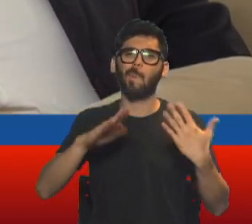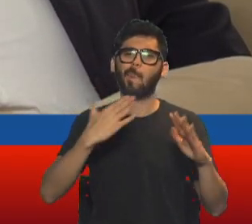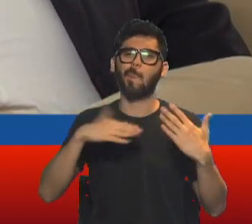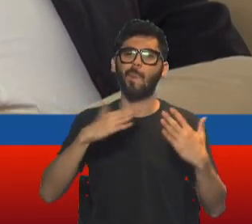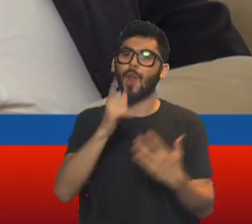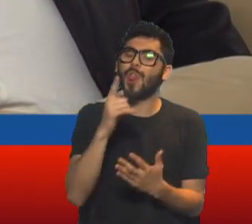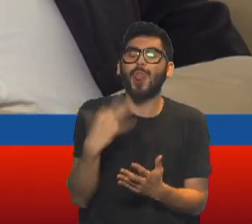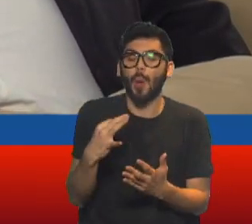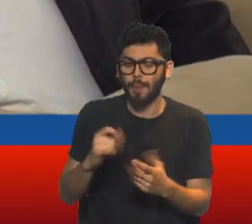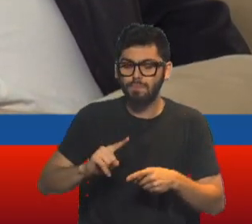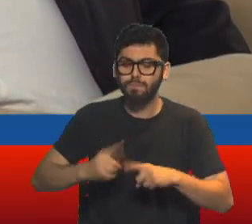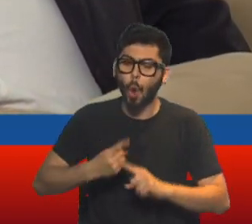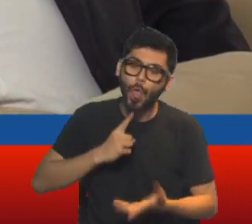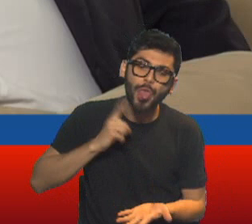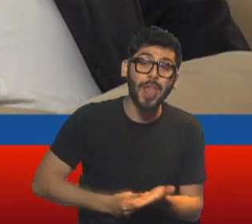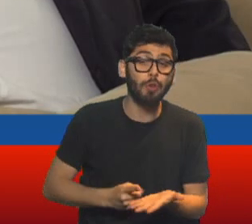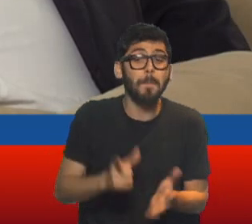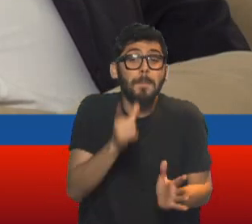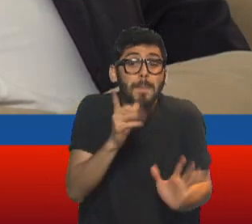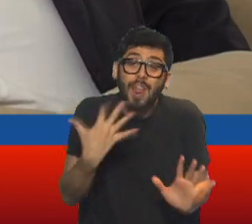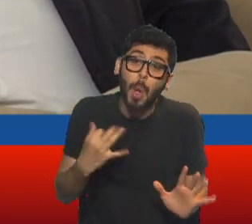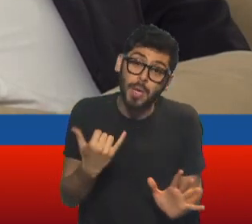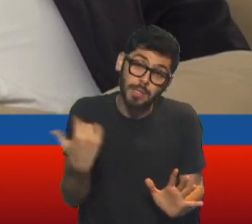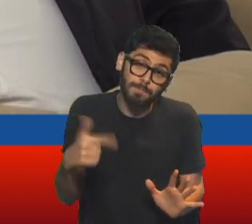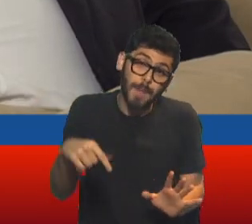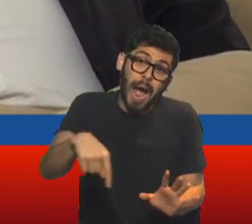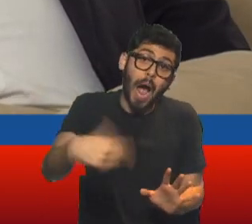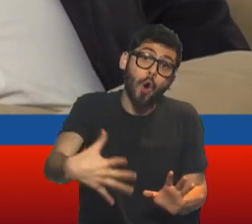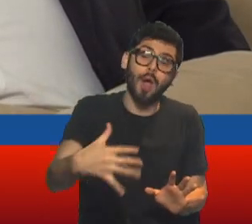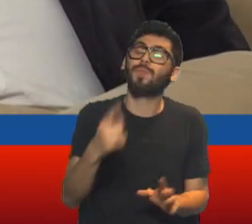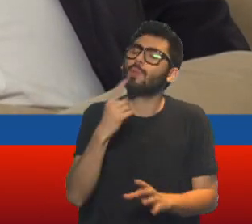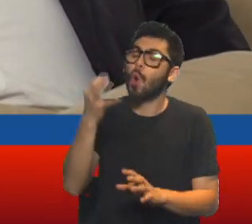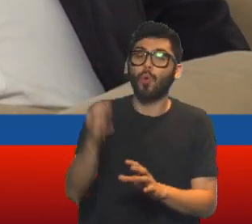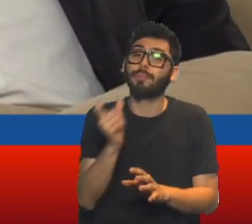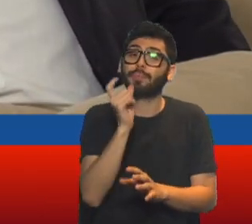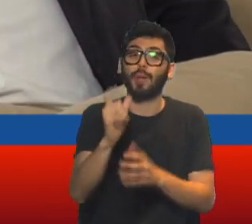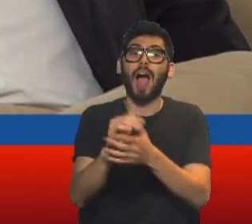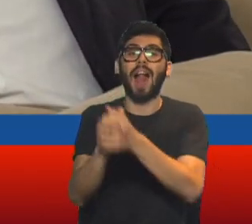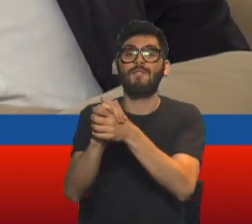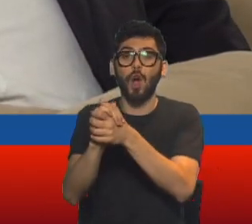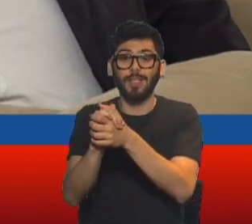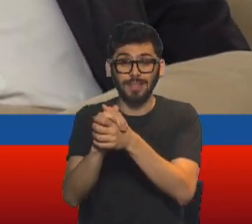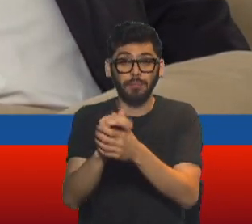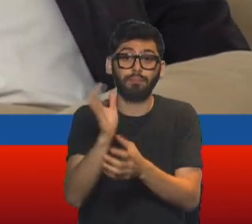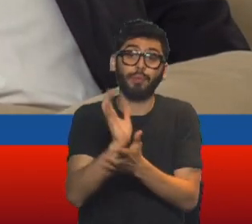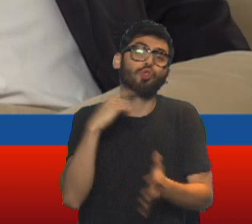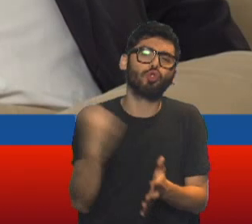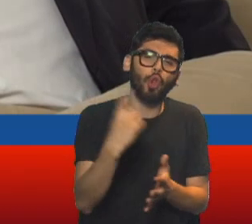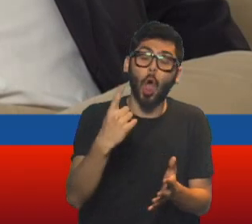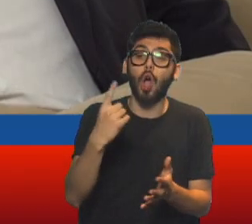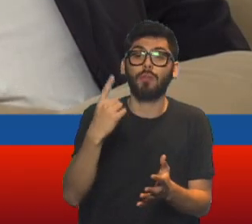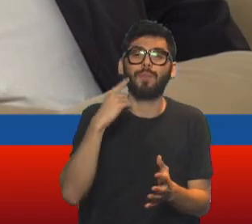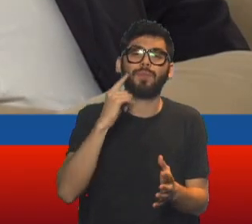que deben ser inmediatas, me parece. Cuando te escucho, lo nombraste a Alfonsín, a quien todos admiramos a